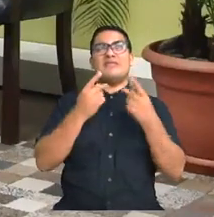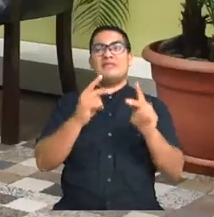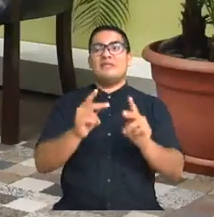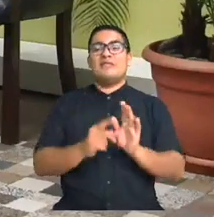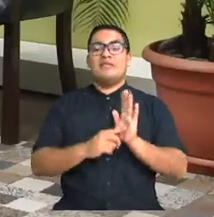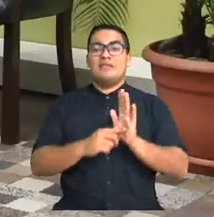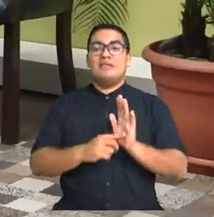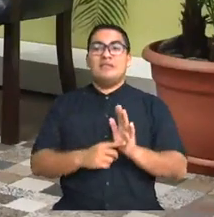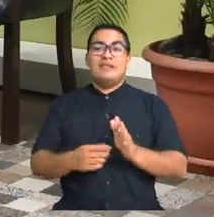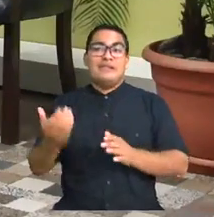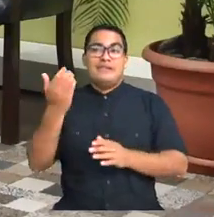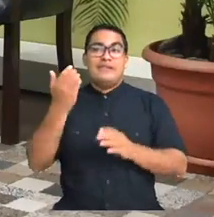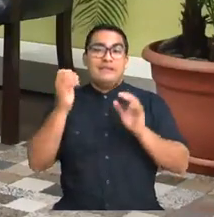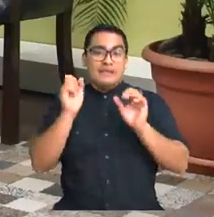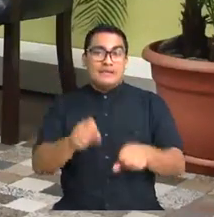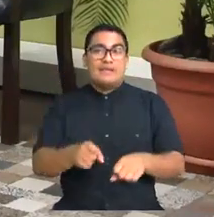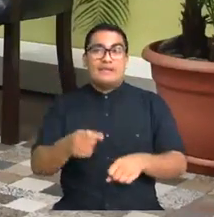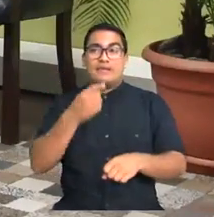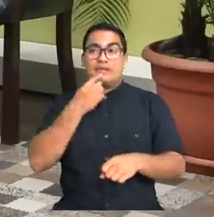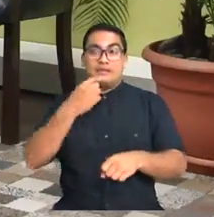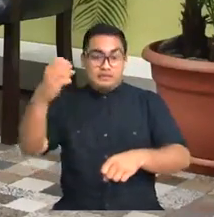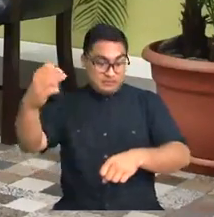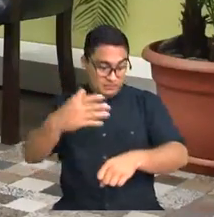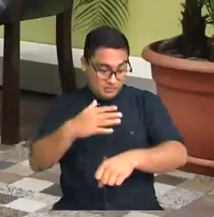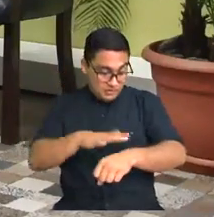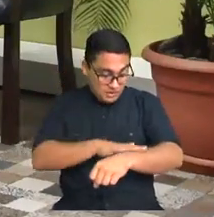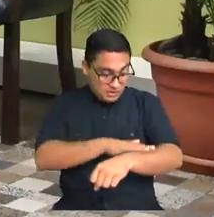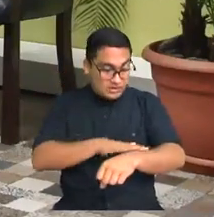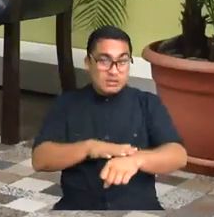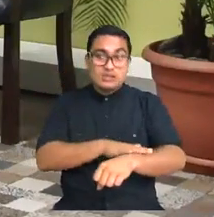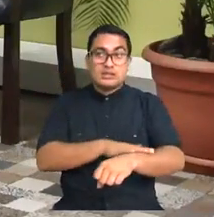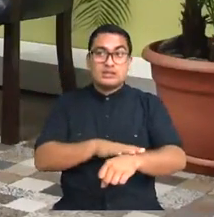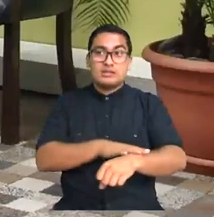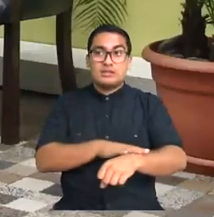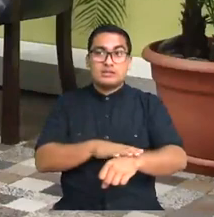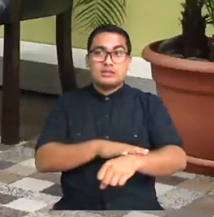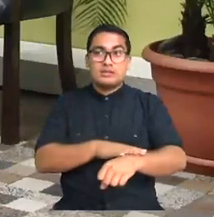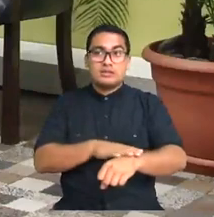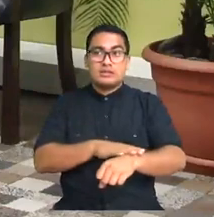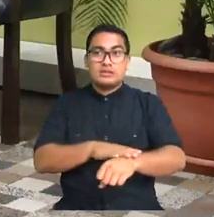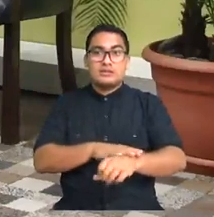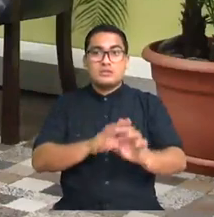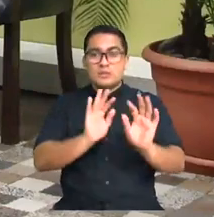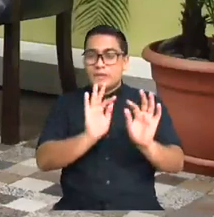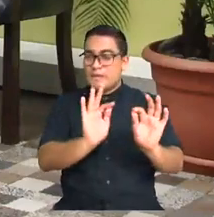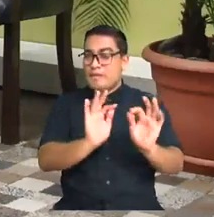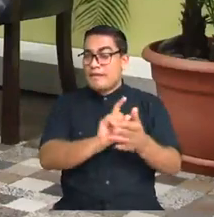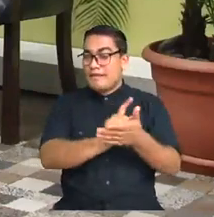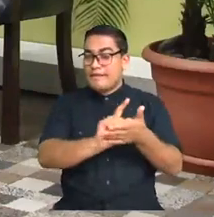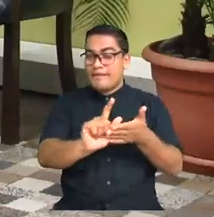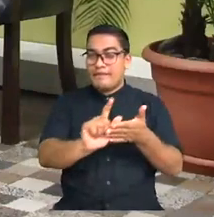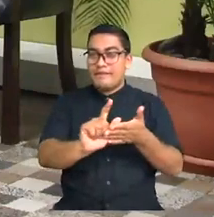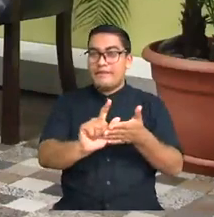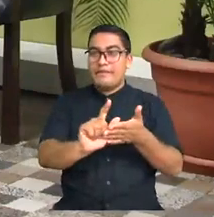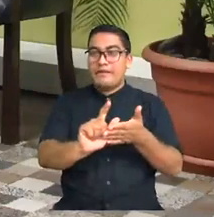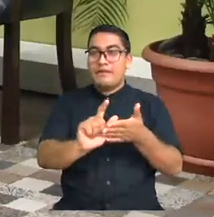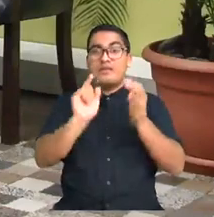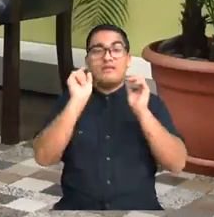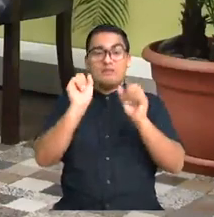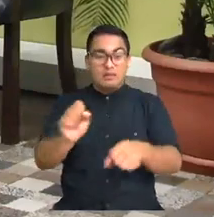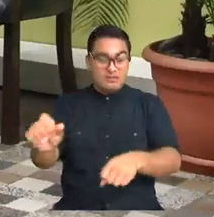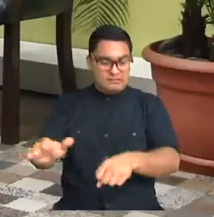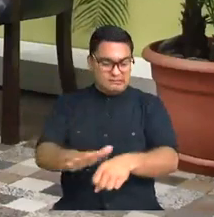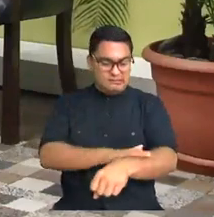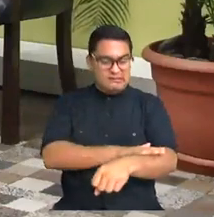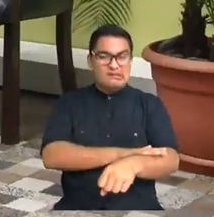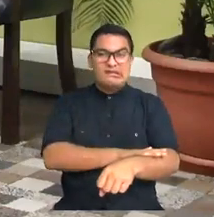que puede hacer es exponer todavía más a una piel que está nítida, por así decirlo,